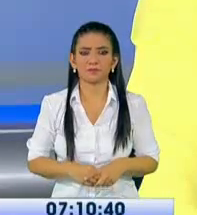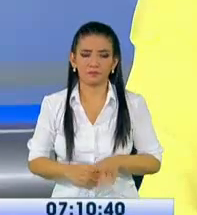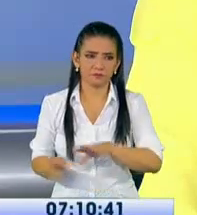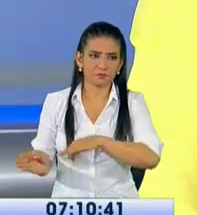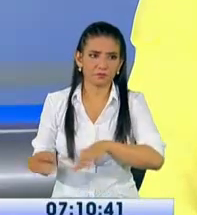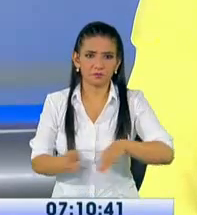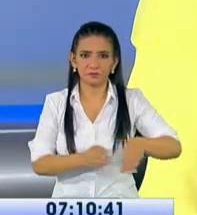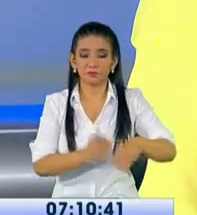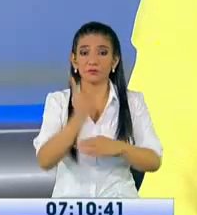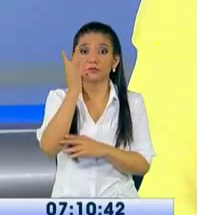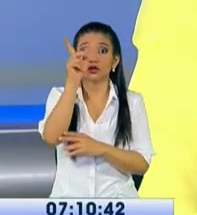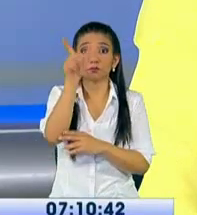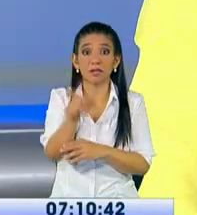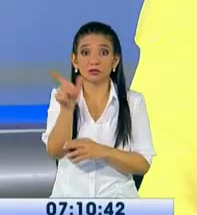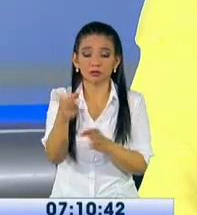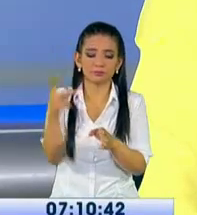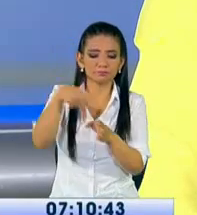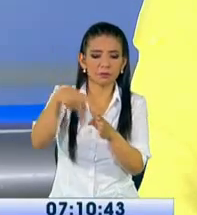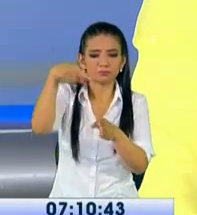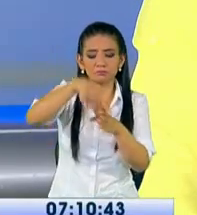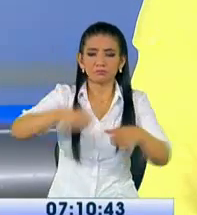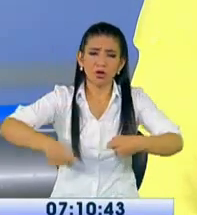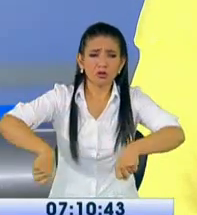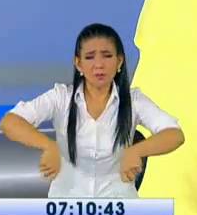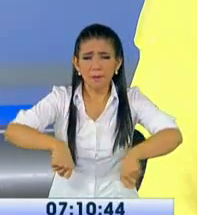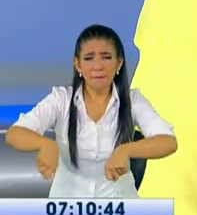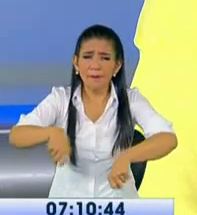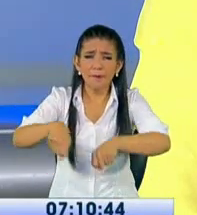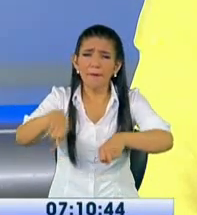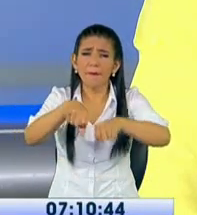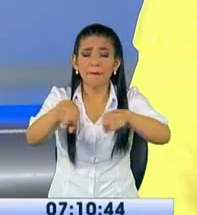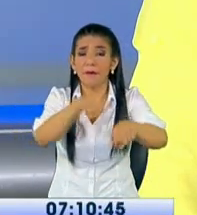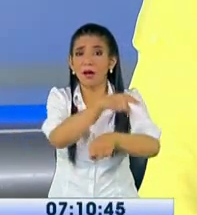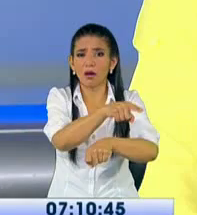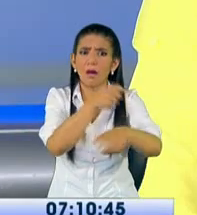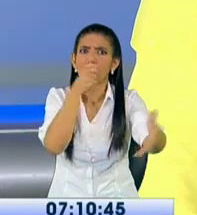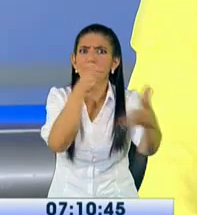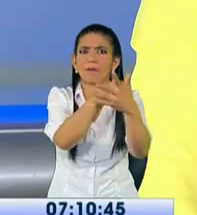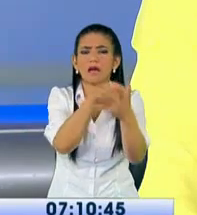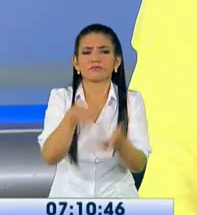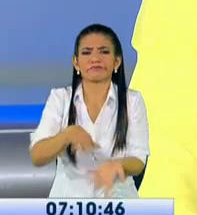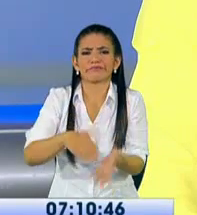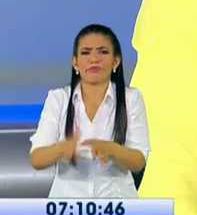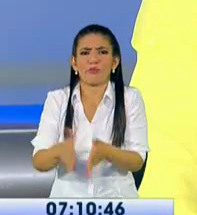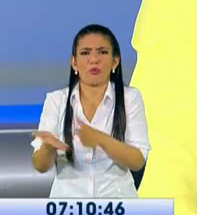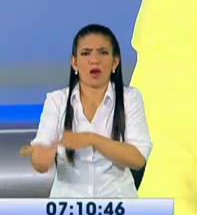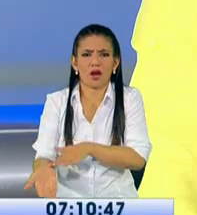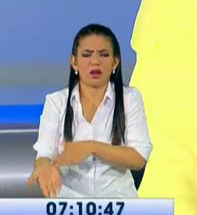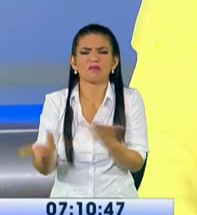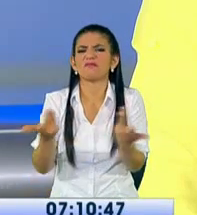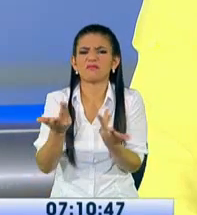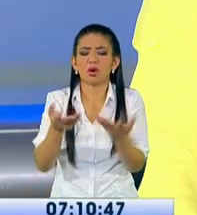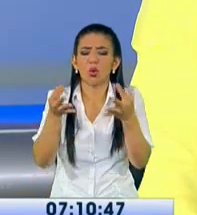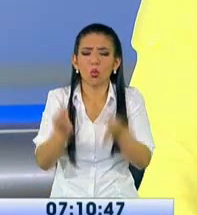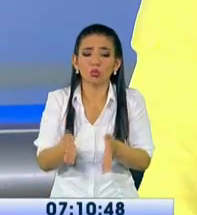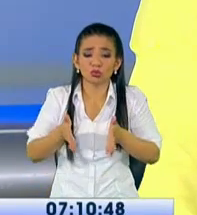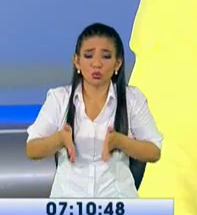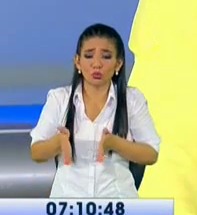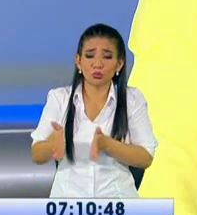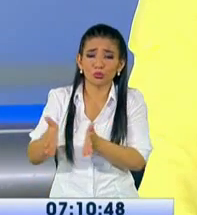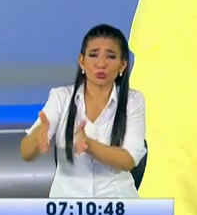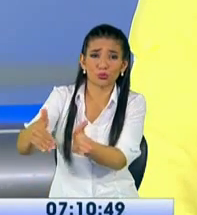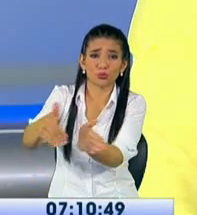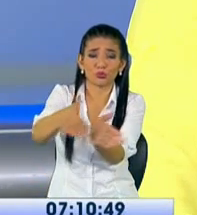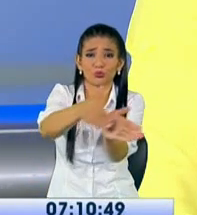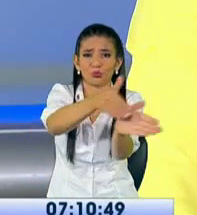y dos personas que viajaban en una motocicleta fallecieron al impactarse contra un vehículo. El accidente de tránsito se registró en una curva de la vía